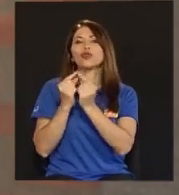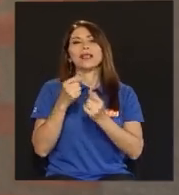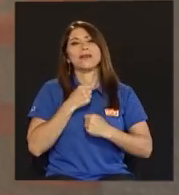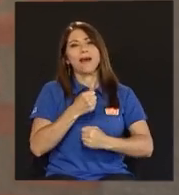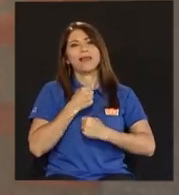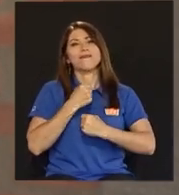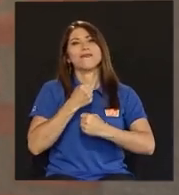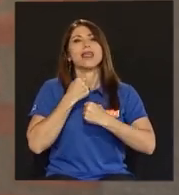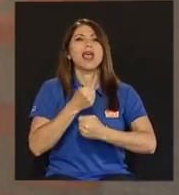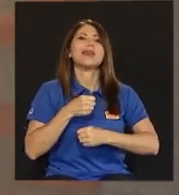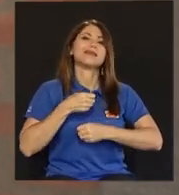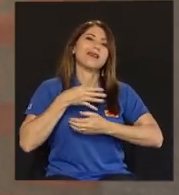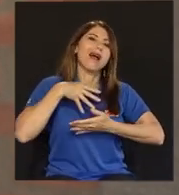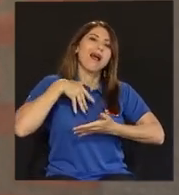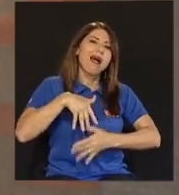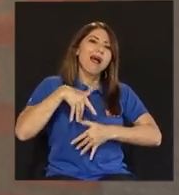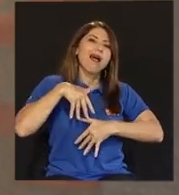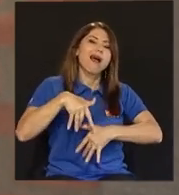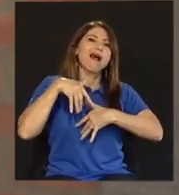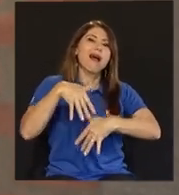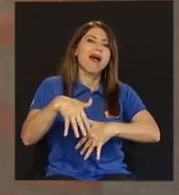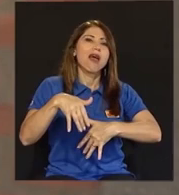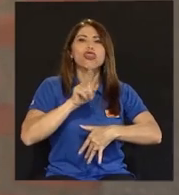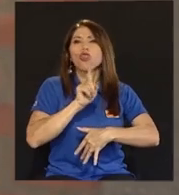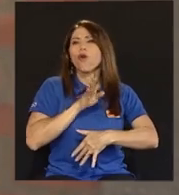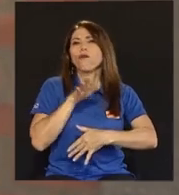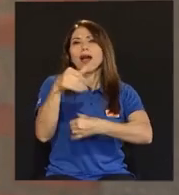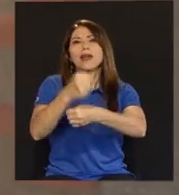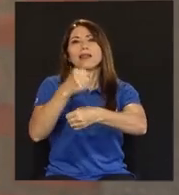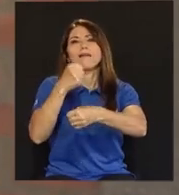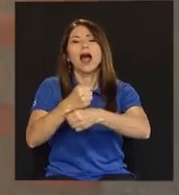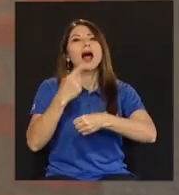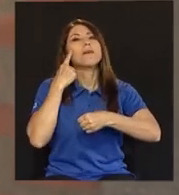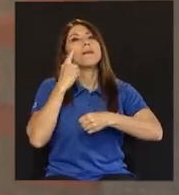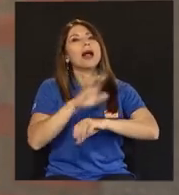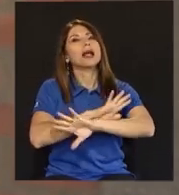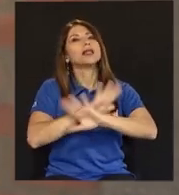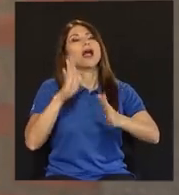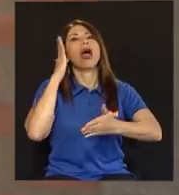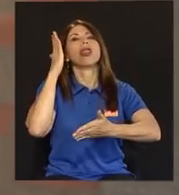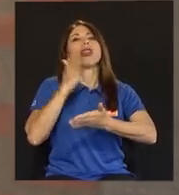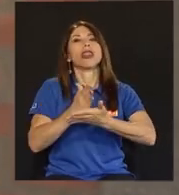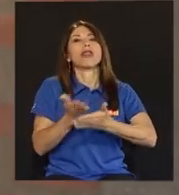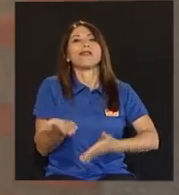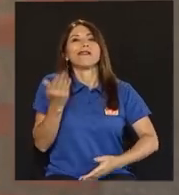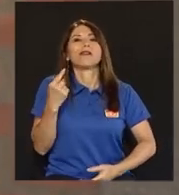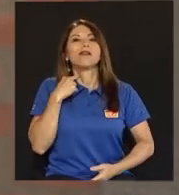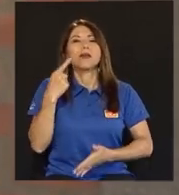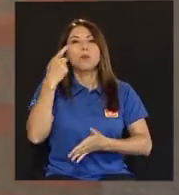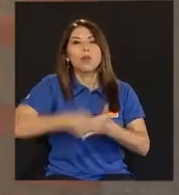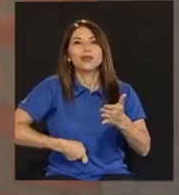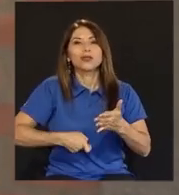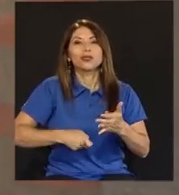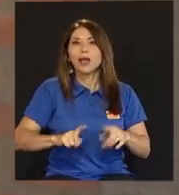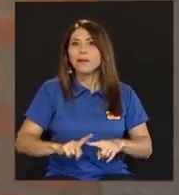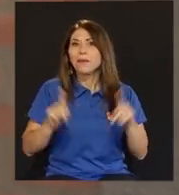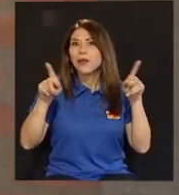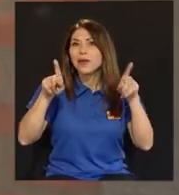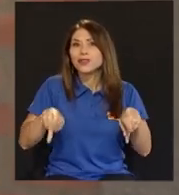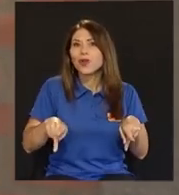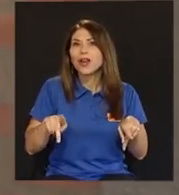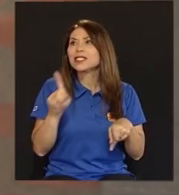trabajar para que no aumenten los impuestos, pero nadie hace paro para que la inflación no